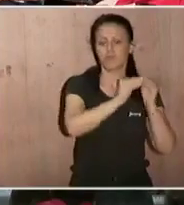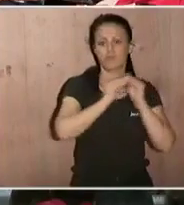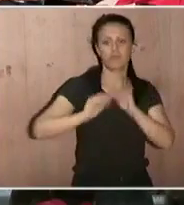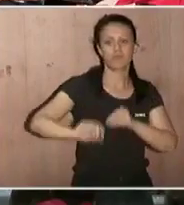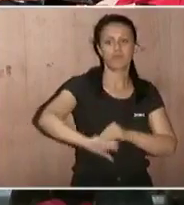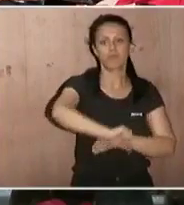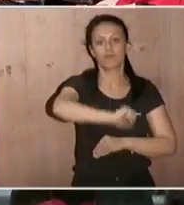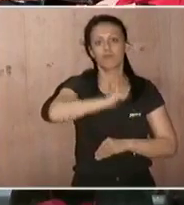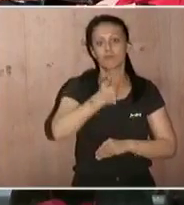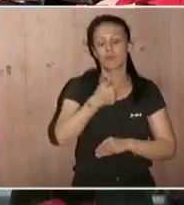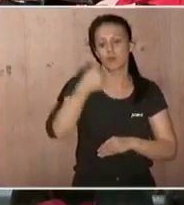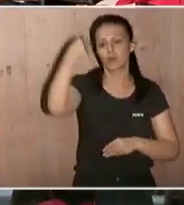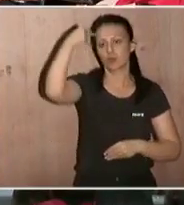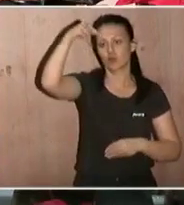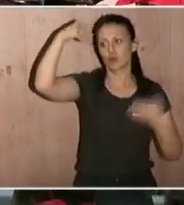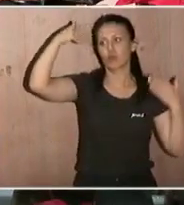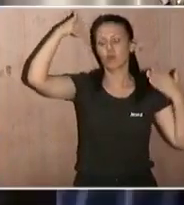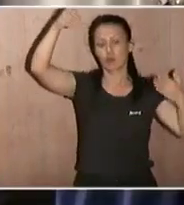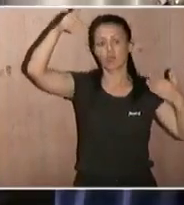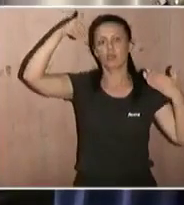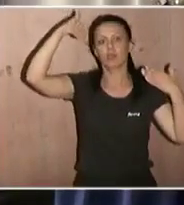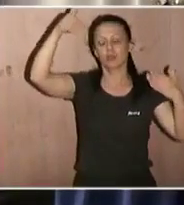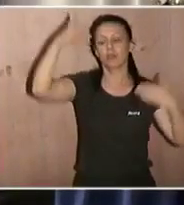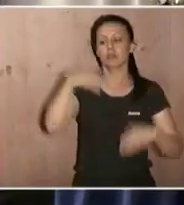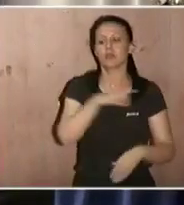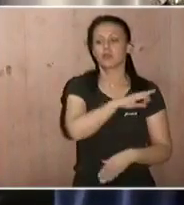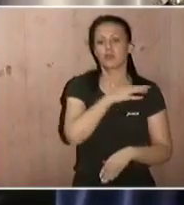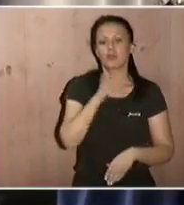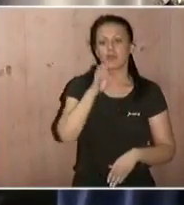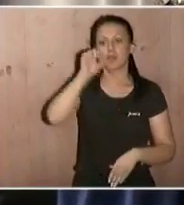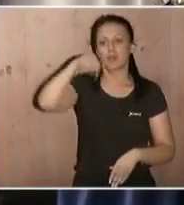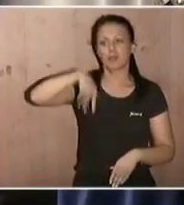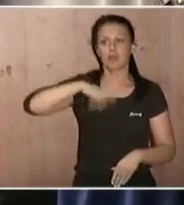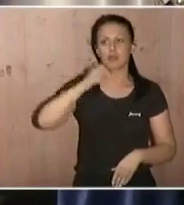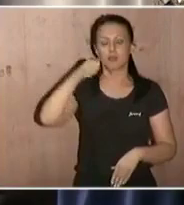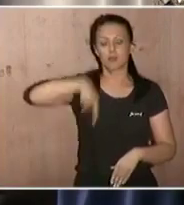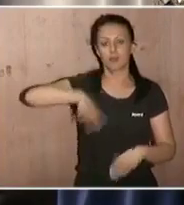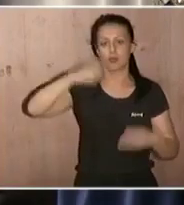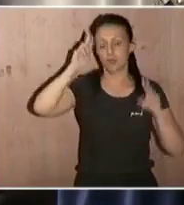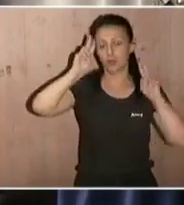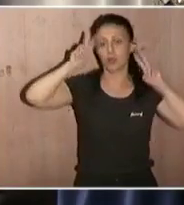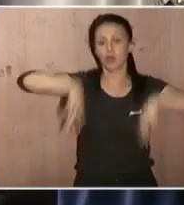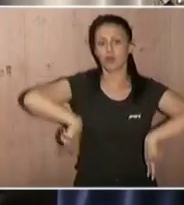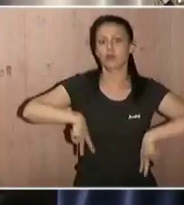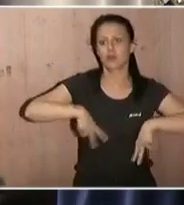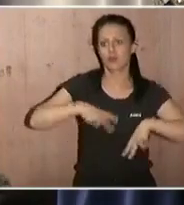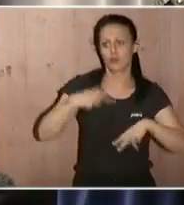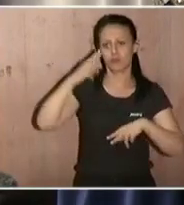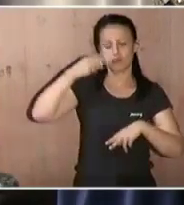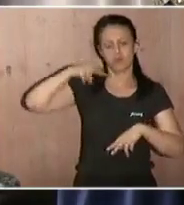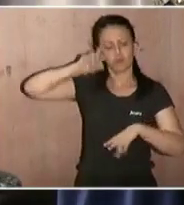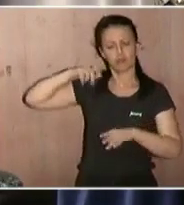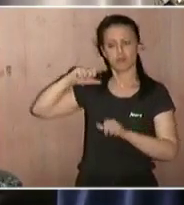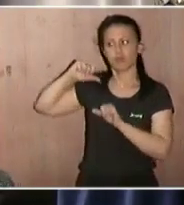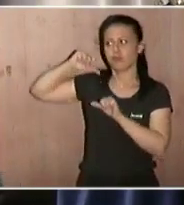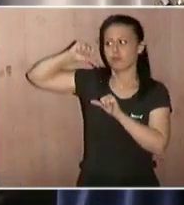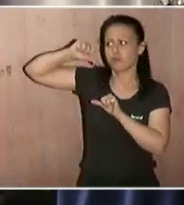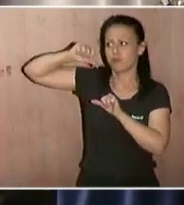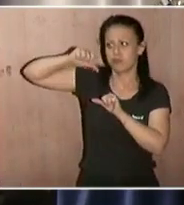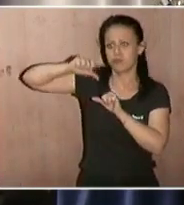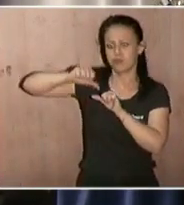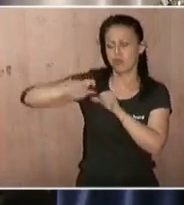como doctor honoris causa a don Fernando López Ramón, en reconocimiento a los relevantes méritos que concurren en su trayectoria